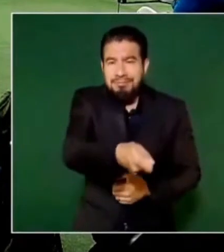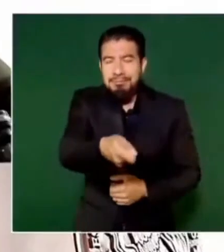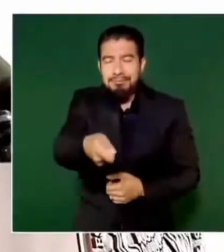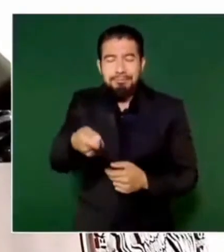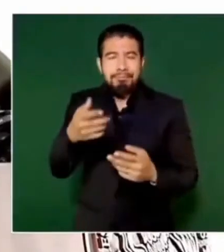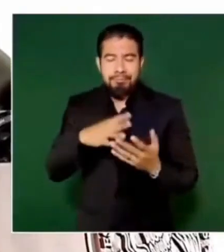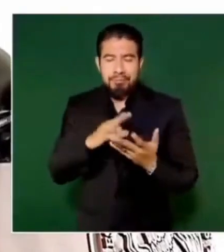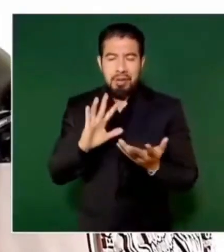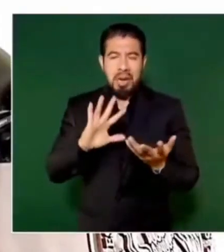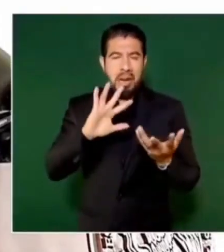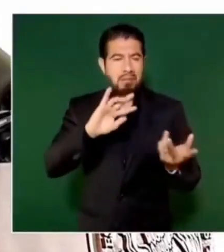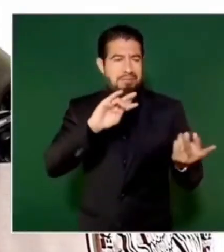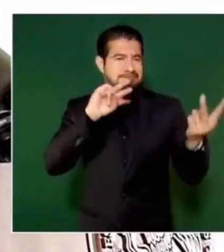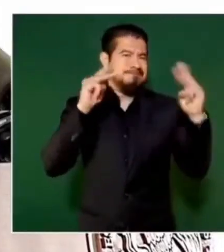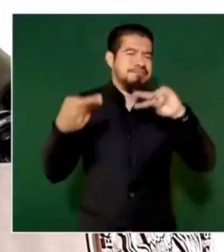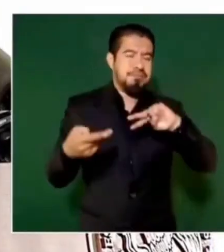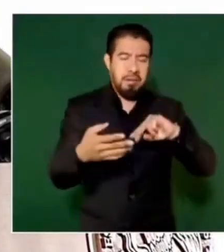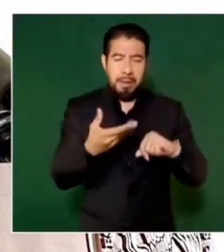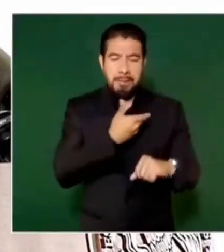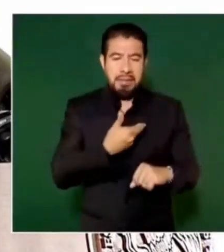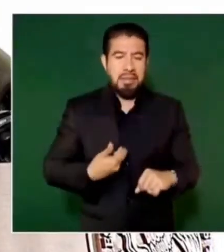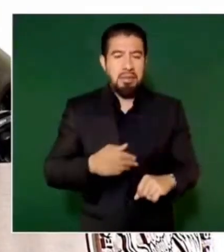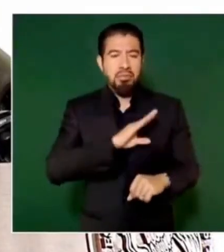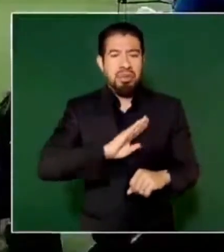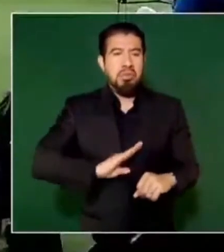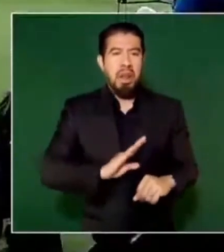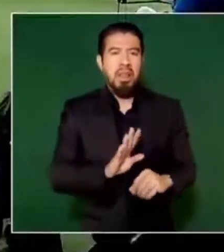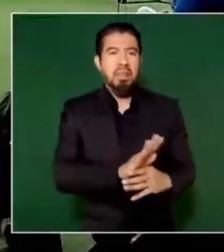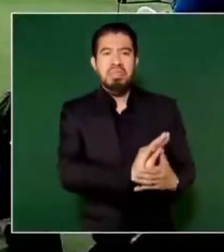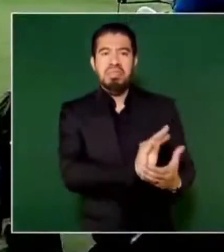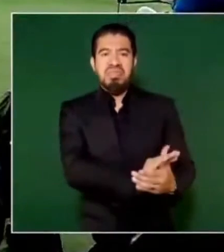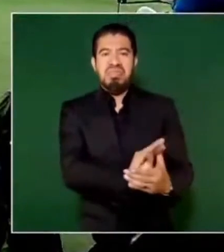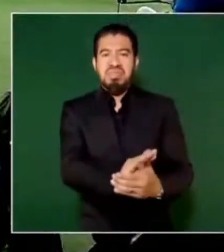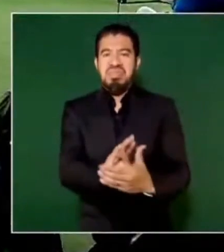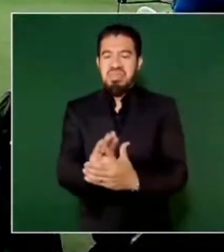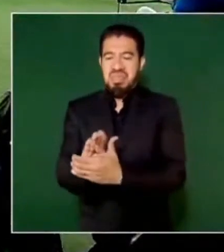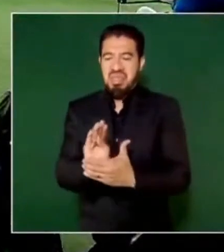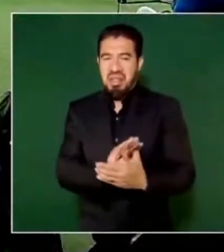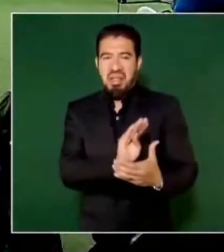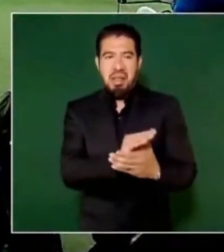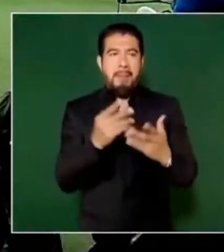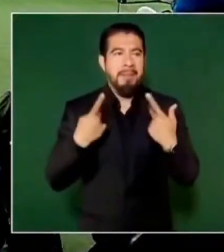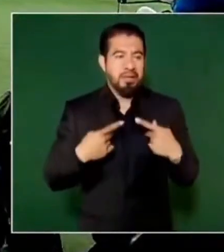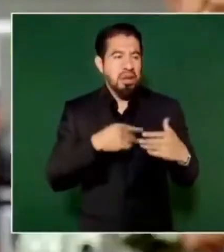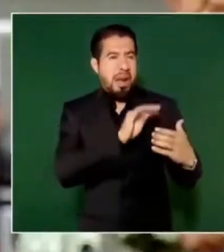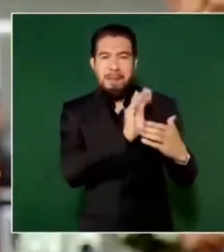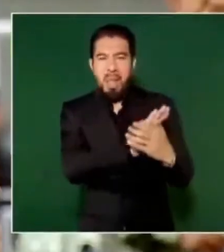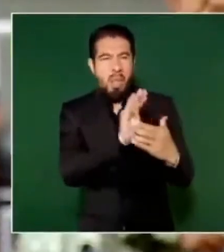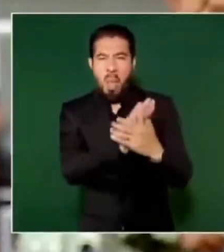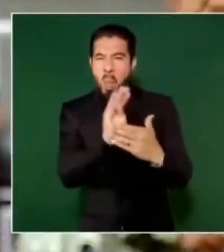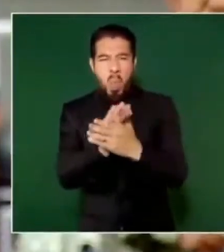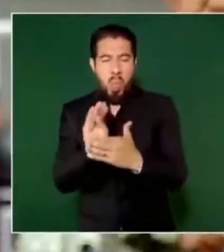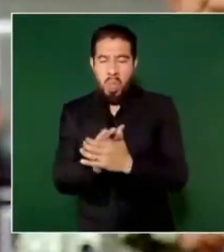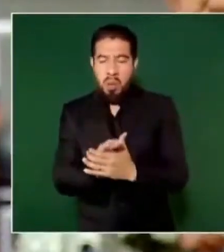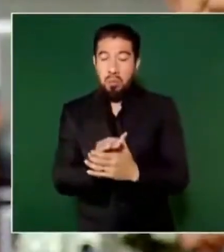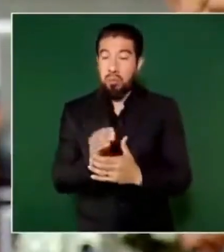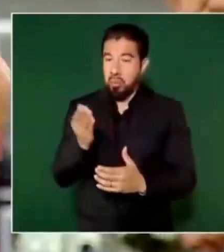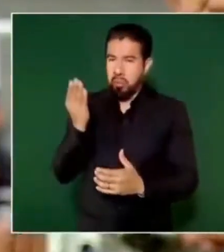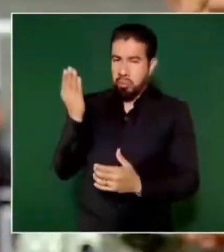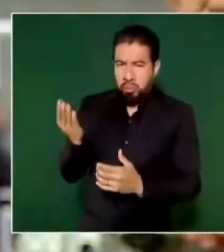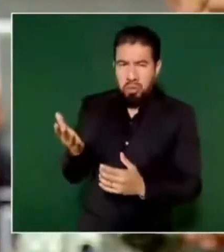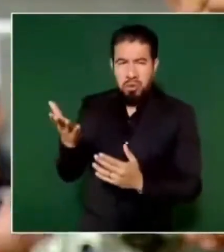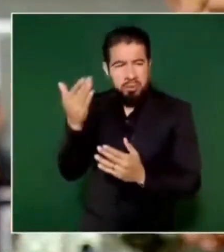mundo al revés, presidente. O sea, el presidente municipal de Escárcega dicen que no tiene tiempo para la gente y usted sí tiene tiempo para la gente.